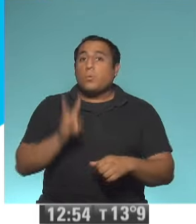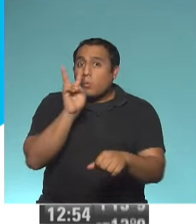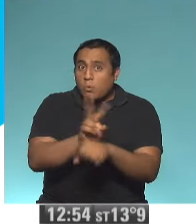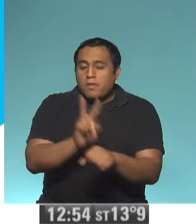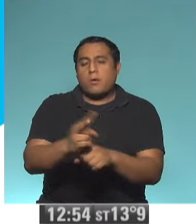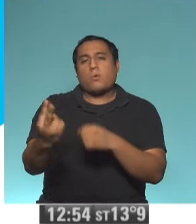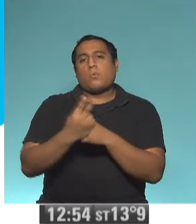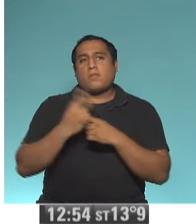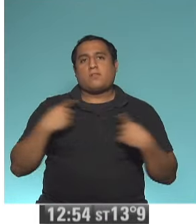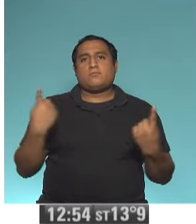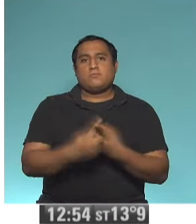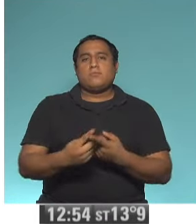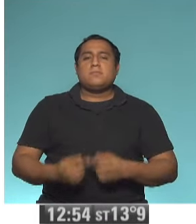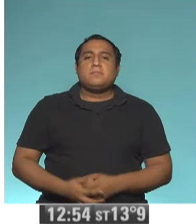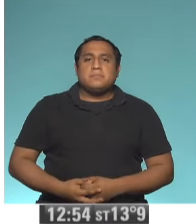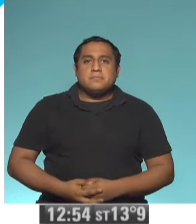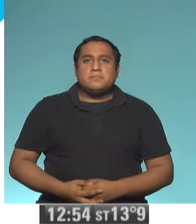es cuidarnos.